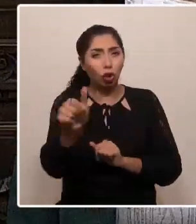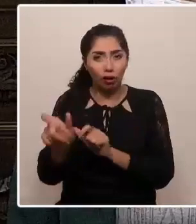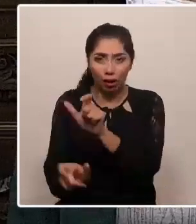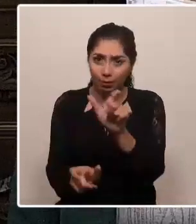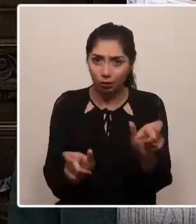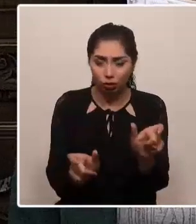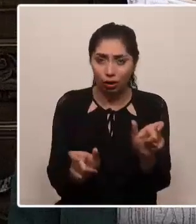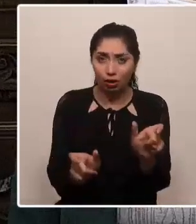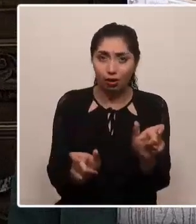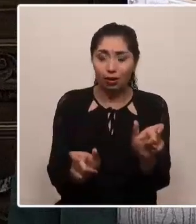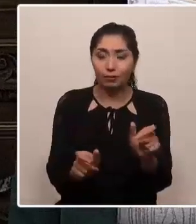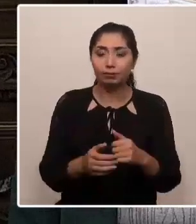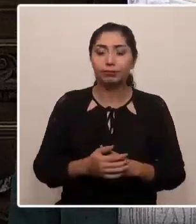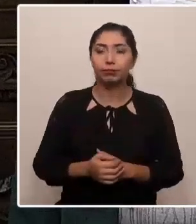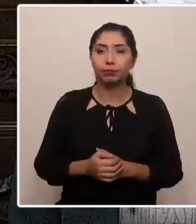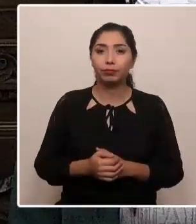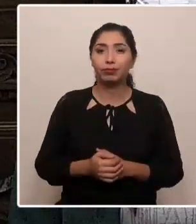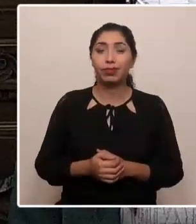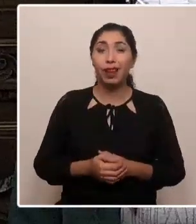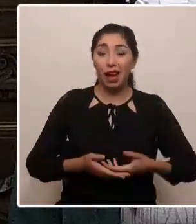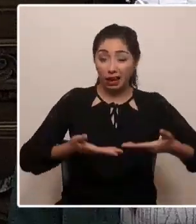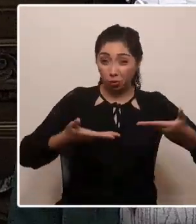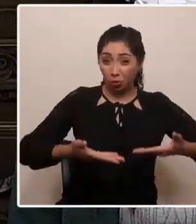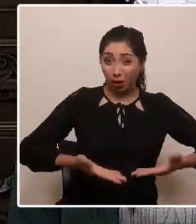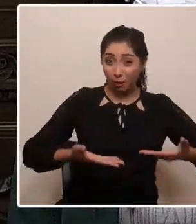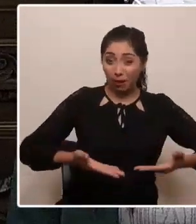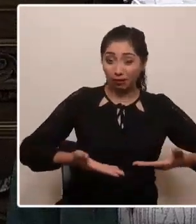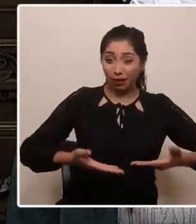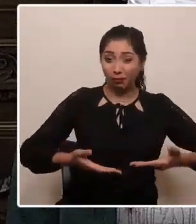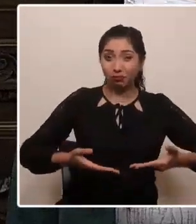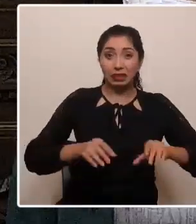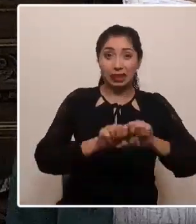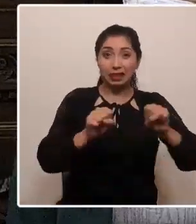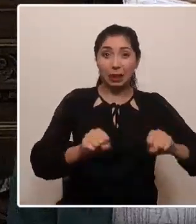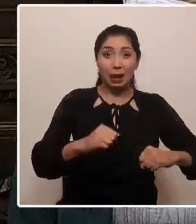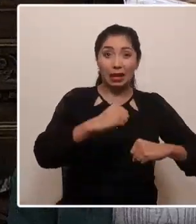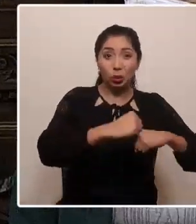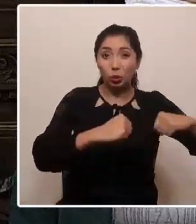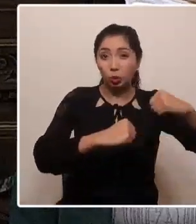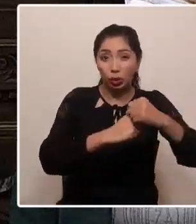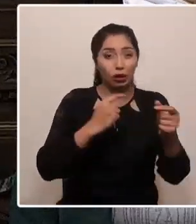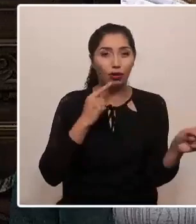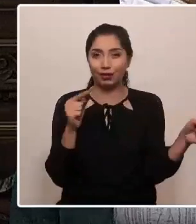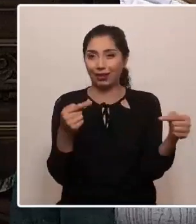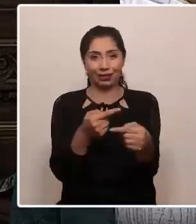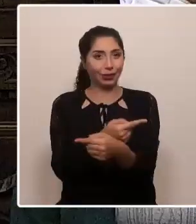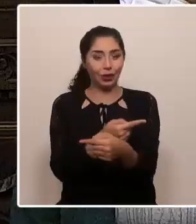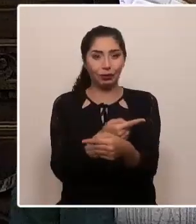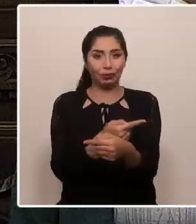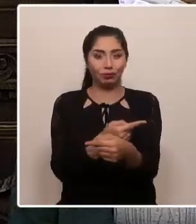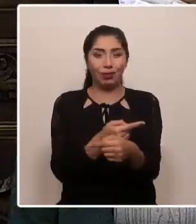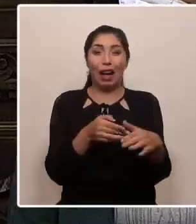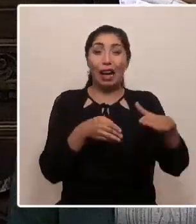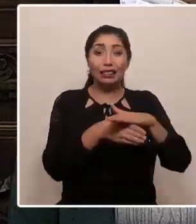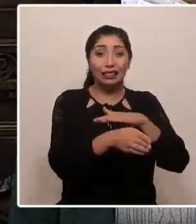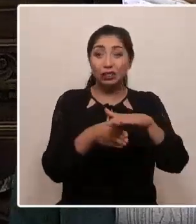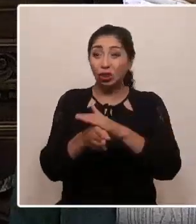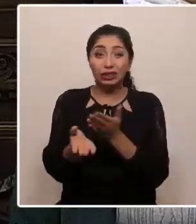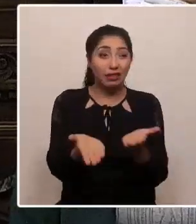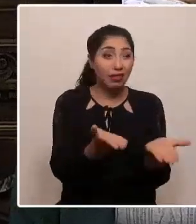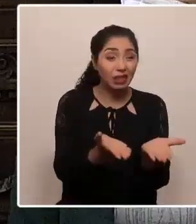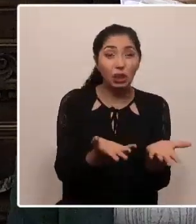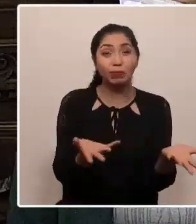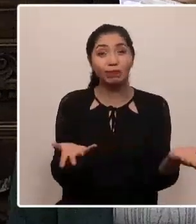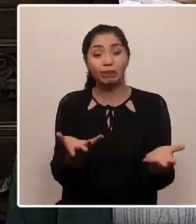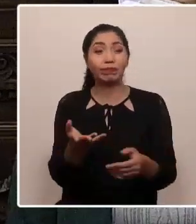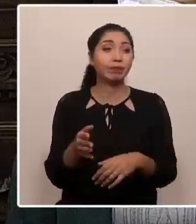se opone a la lógica actual sobre la cual se estructura el sistema, donde el acceso a dichas prestaciones se encuentra condicionada a